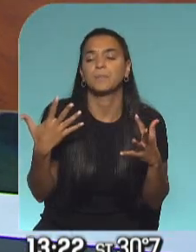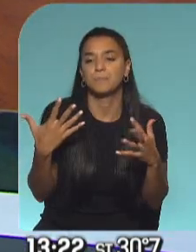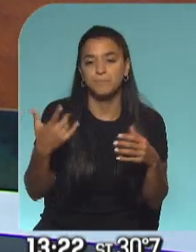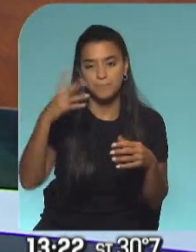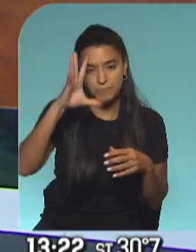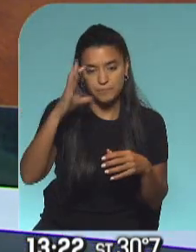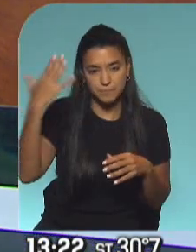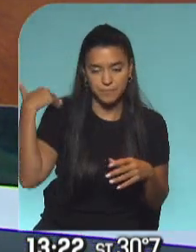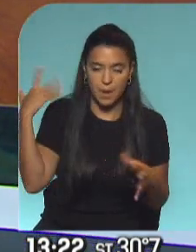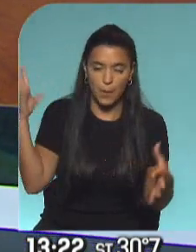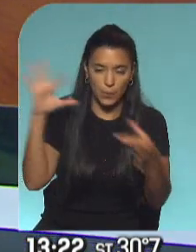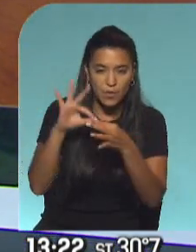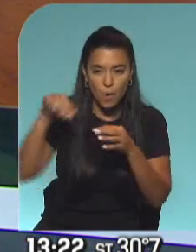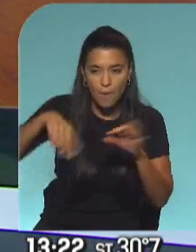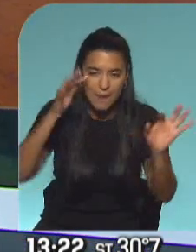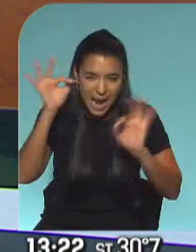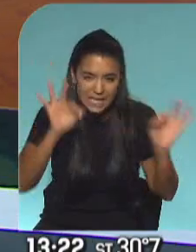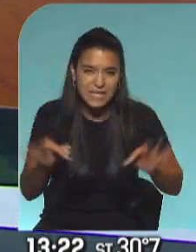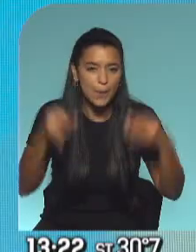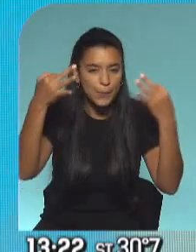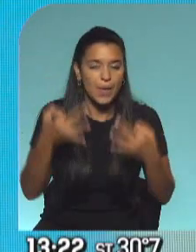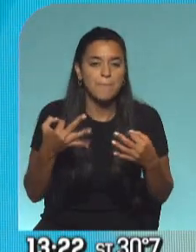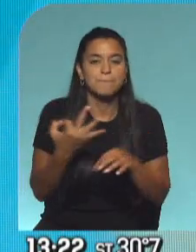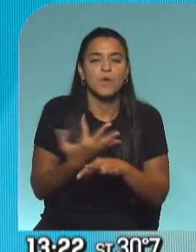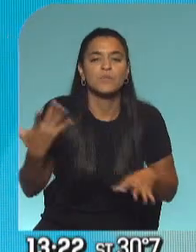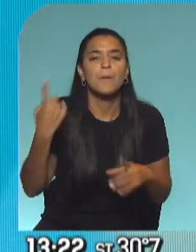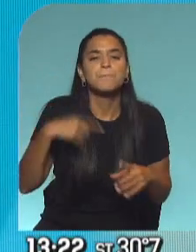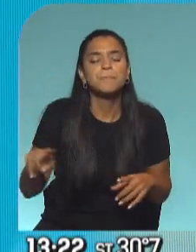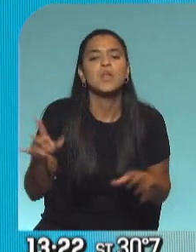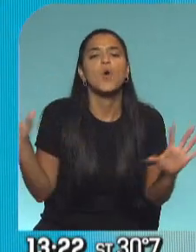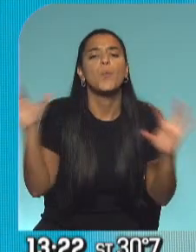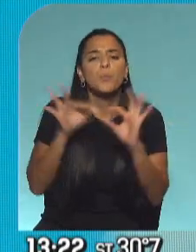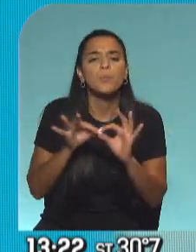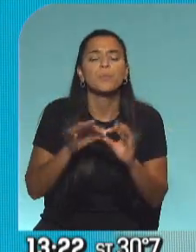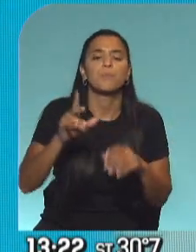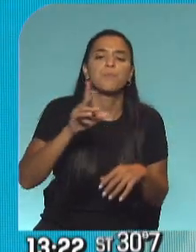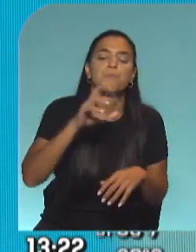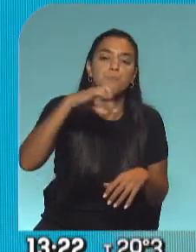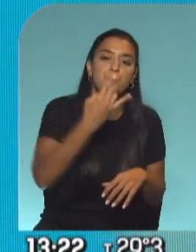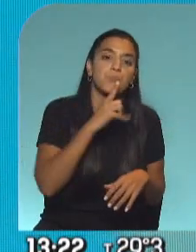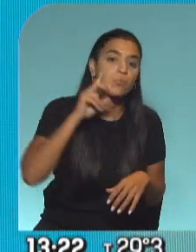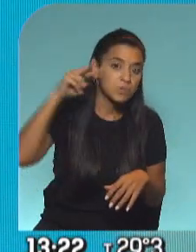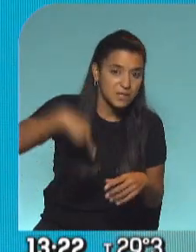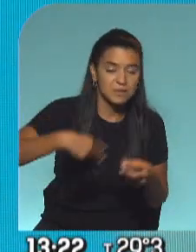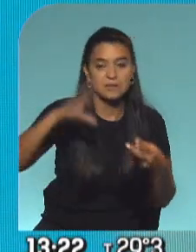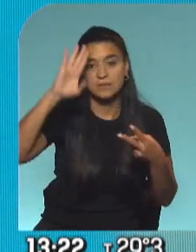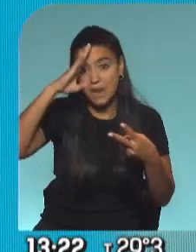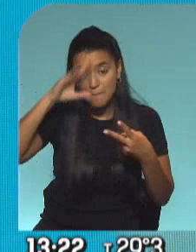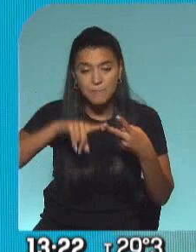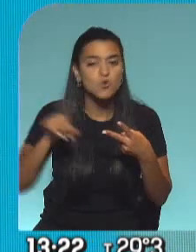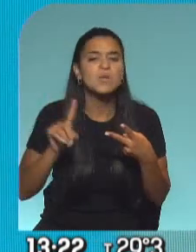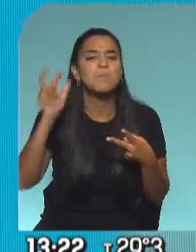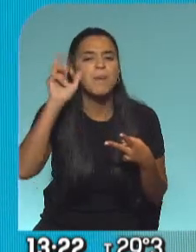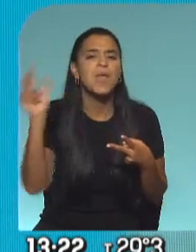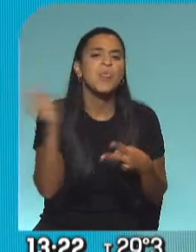el vínculo, ahora lo vamos a analizar bien con un especialista, pero el vínculo entre Vladimir Putin y Trump no fue peor que el